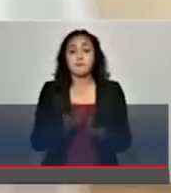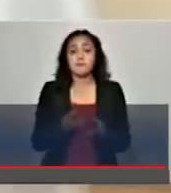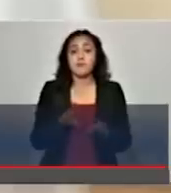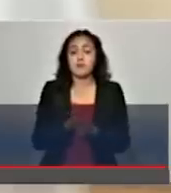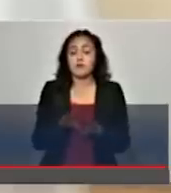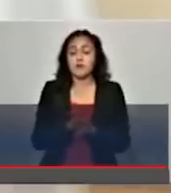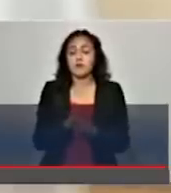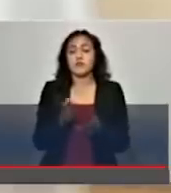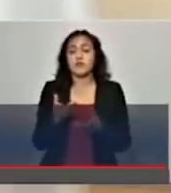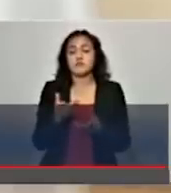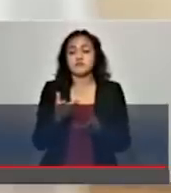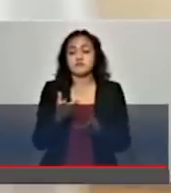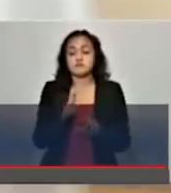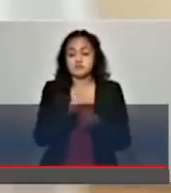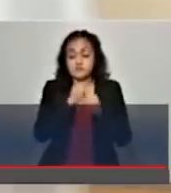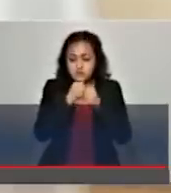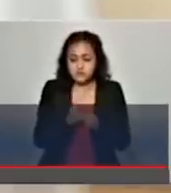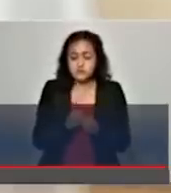segura